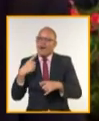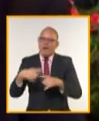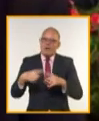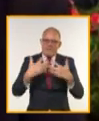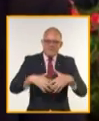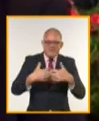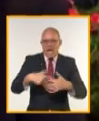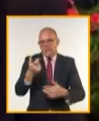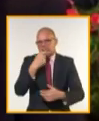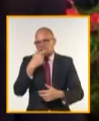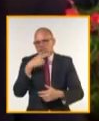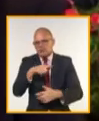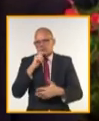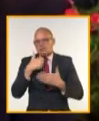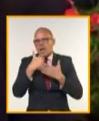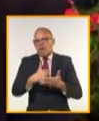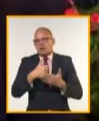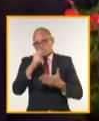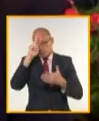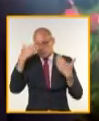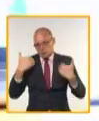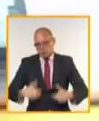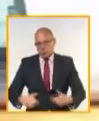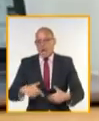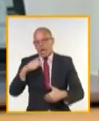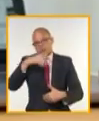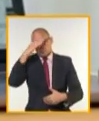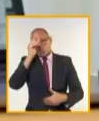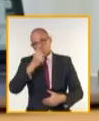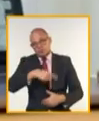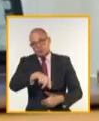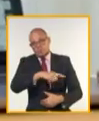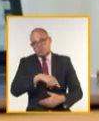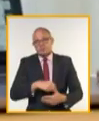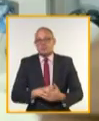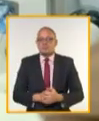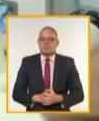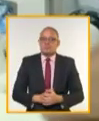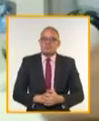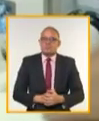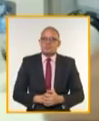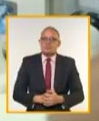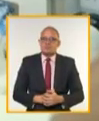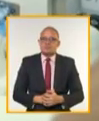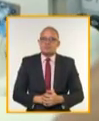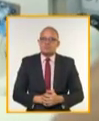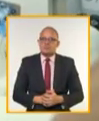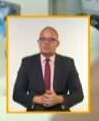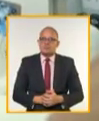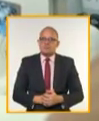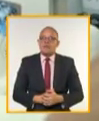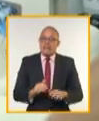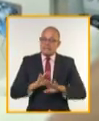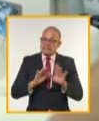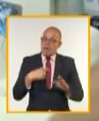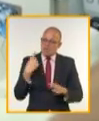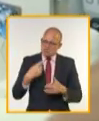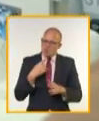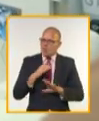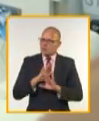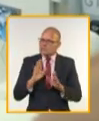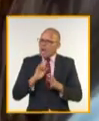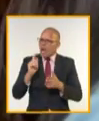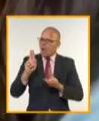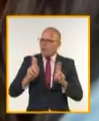impactan directamente en la salud de la población cubana. Entre China y Cuba, en el proyecto que tenemos ahora del Cinturón de la